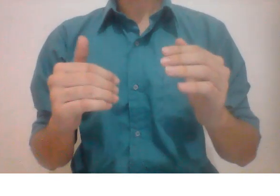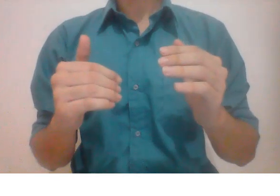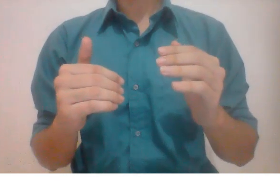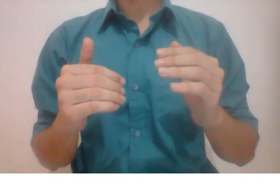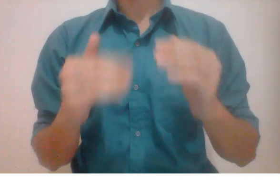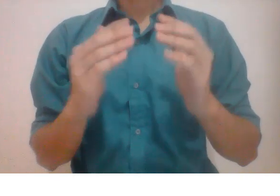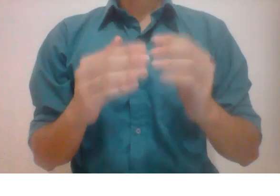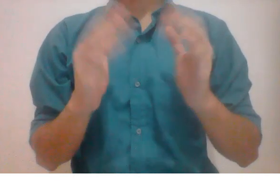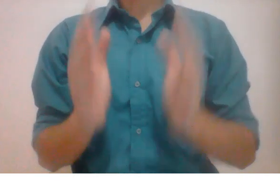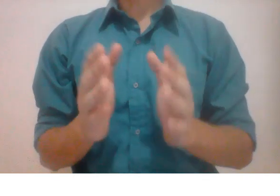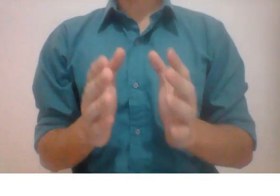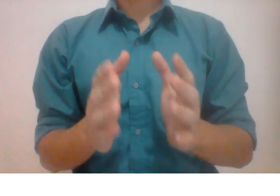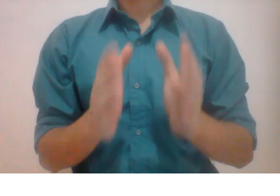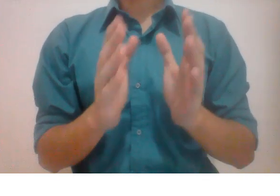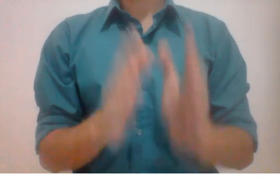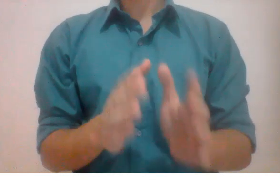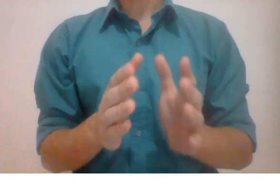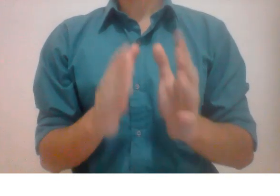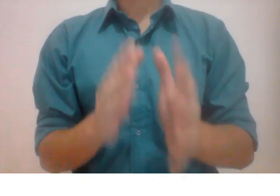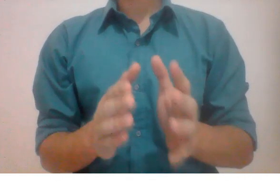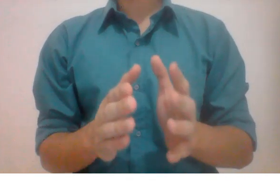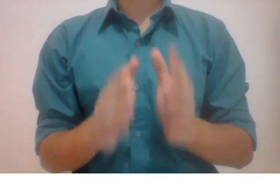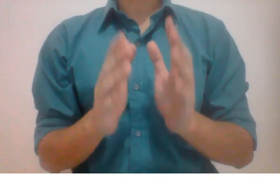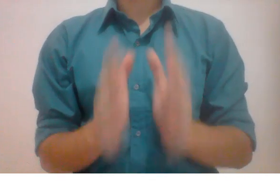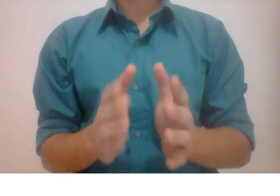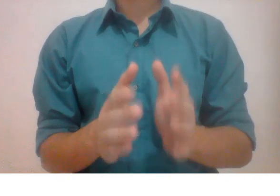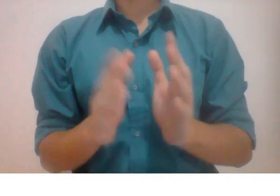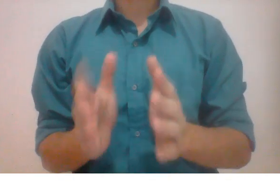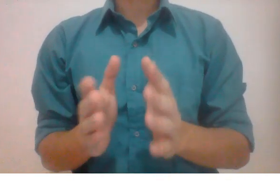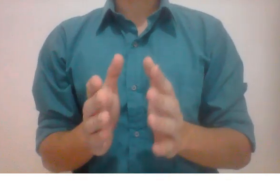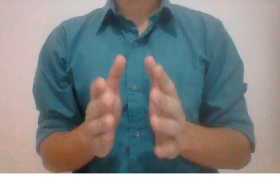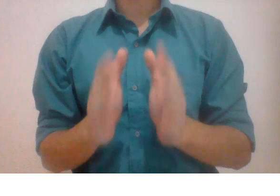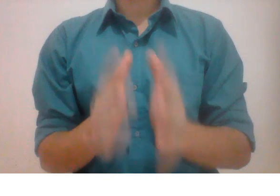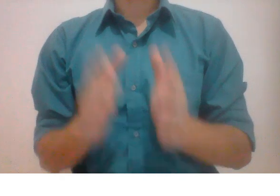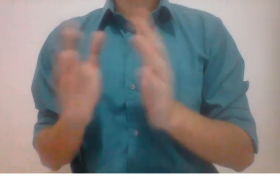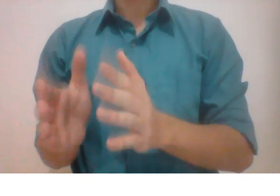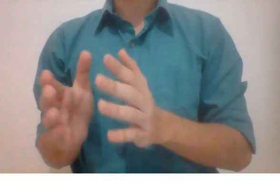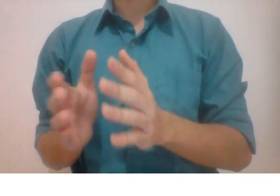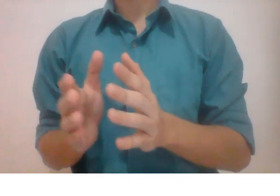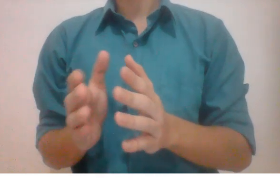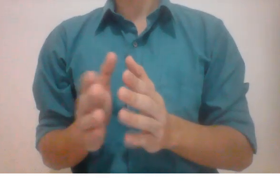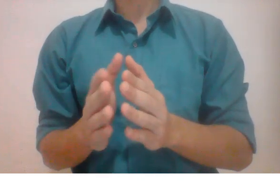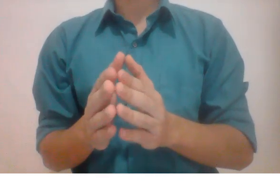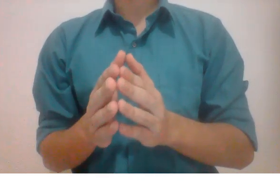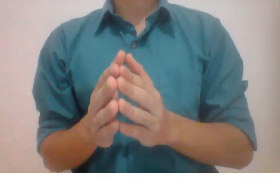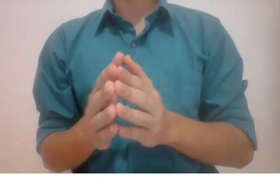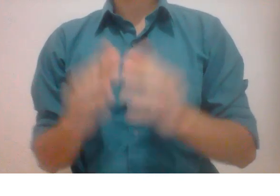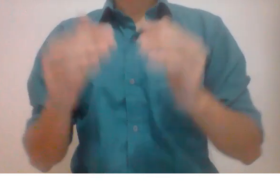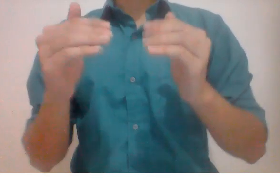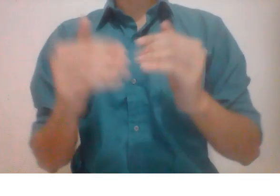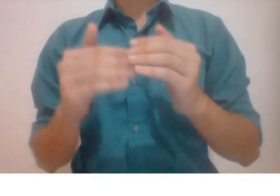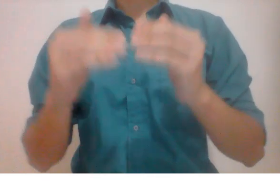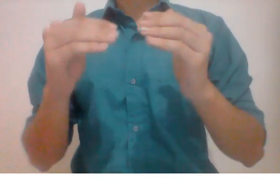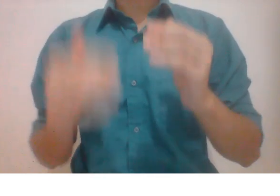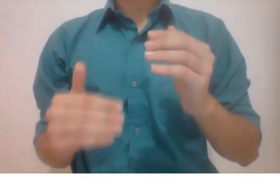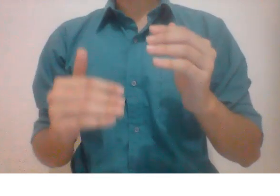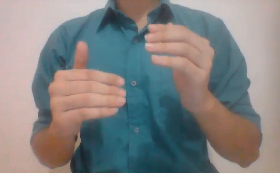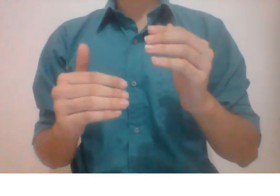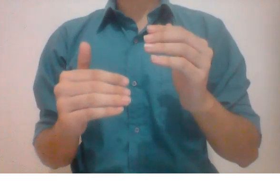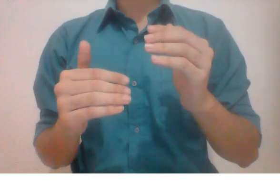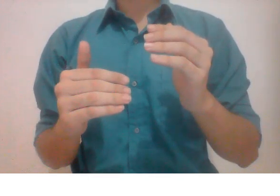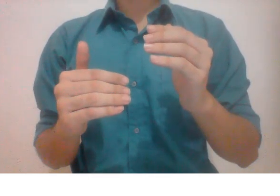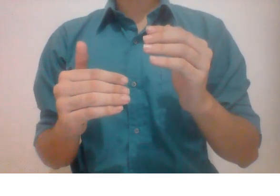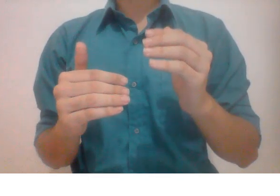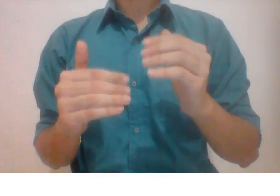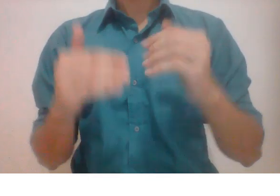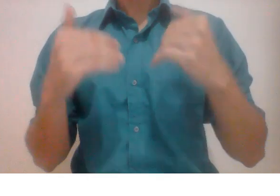abajo raramente, incluso en la campaña en la cual participó, en la última campaña donde ya fue presidente Andrés Manuel López Obrador, también lo ponían abajo de